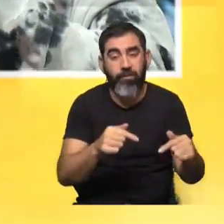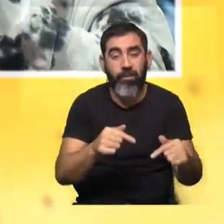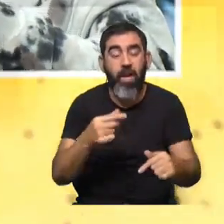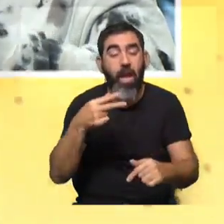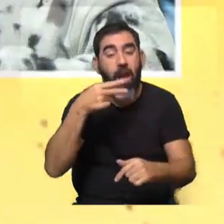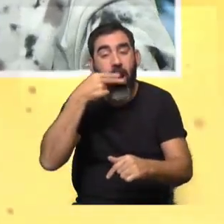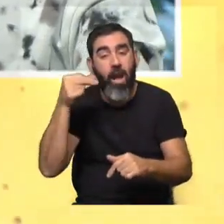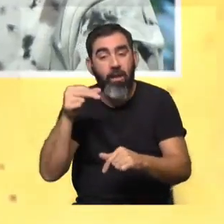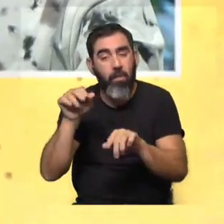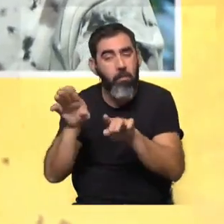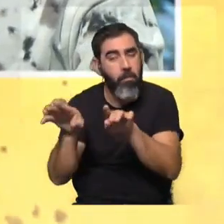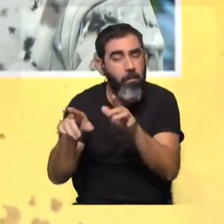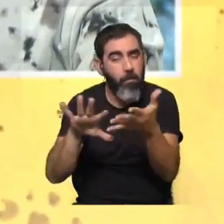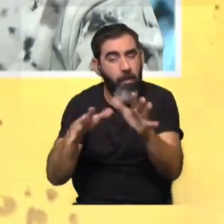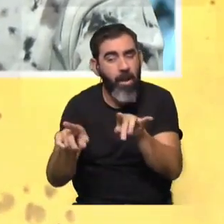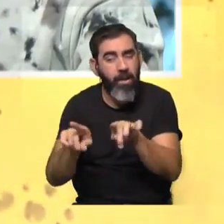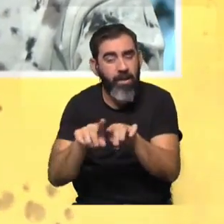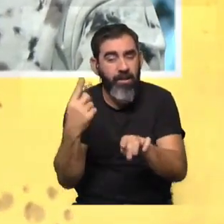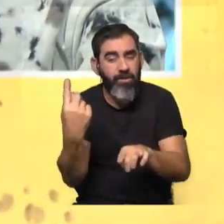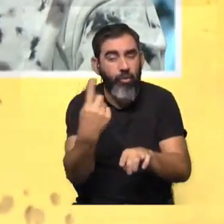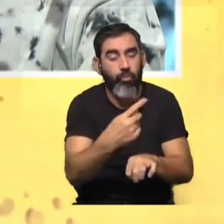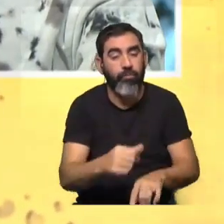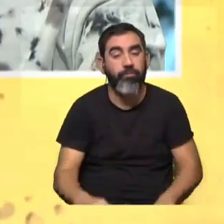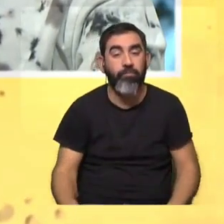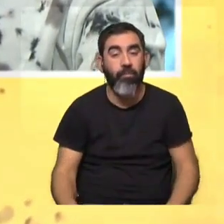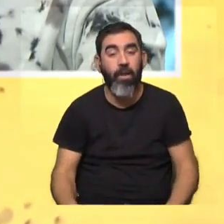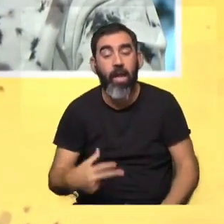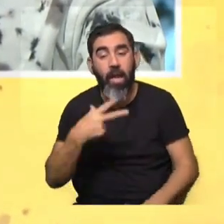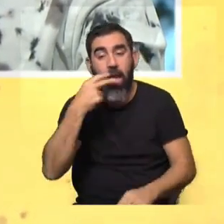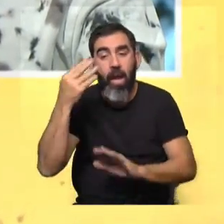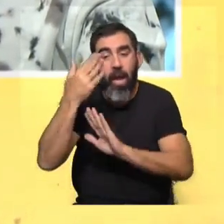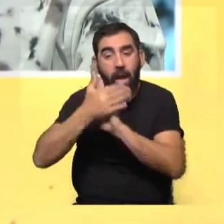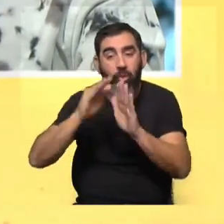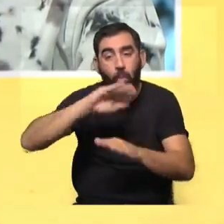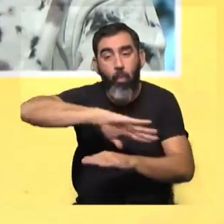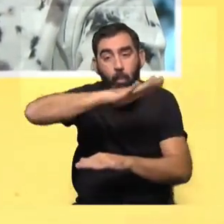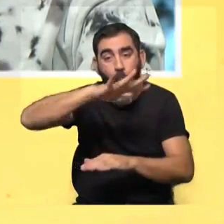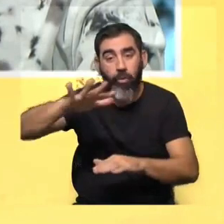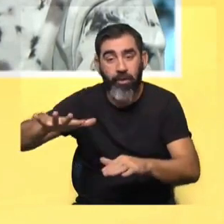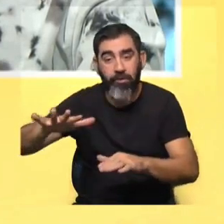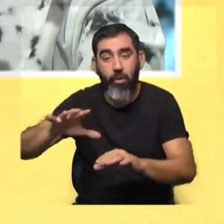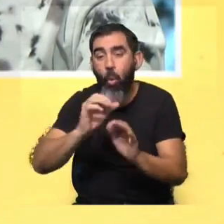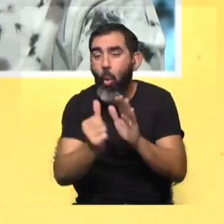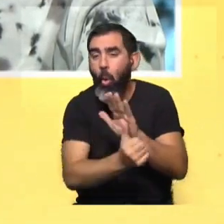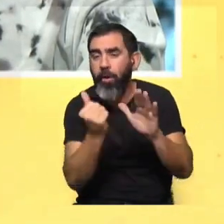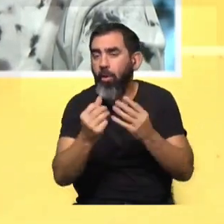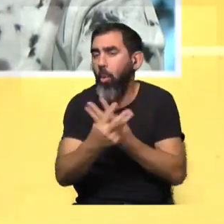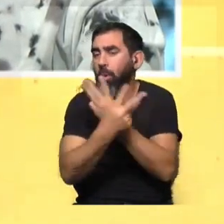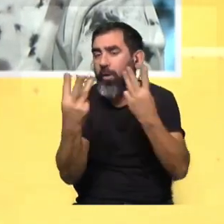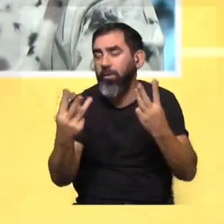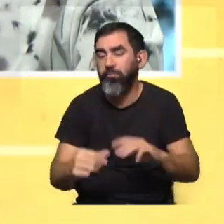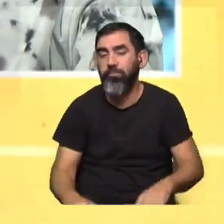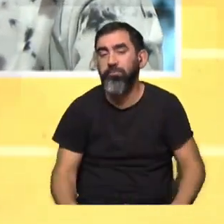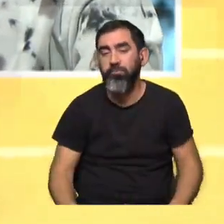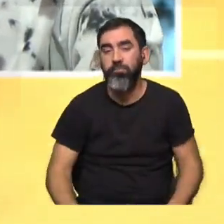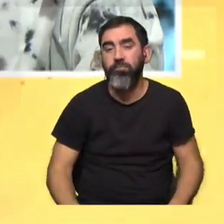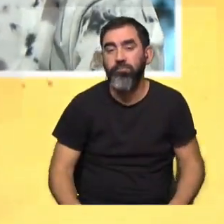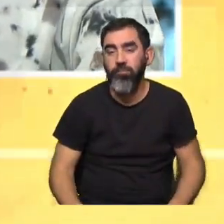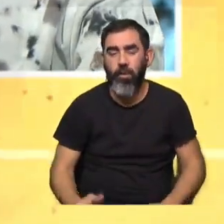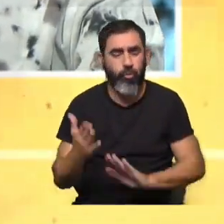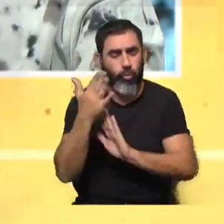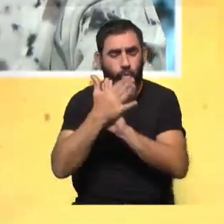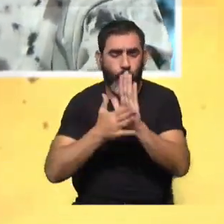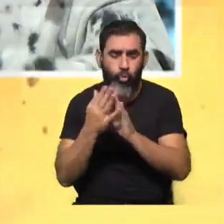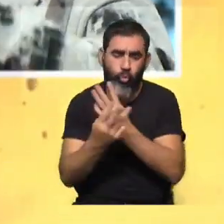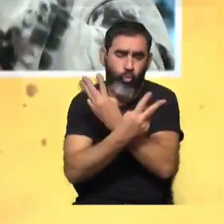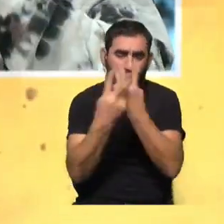montés es bien parecido un ejemplar con el otro. ¿Y el gato montés está en todo el territorio o más bien para el oeste? No, se lo ha Todo. encontrado en todo el territorio.